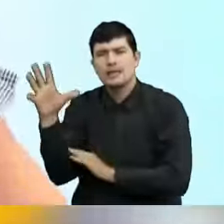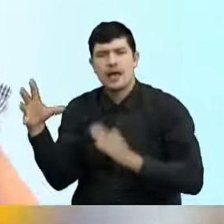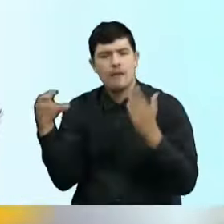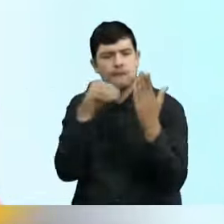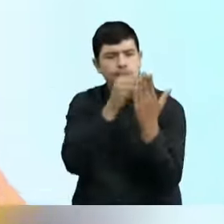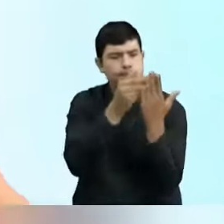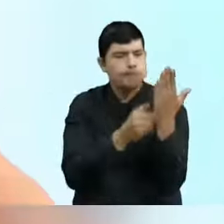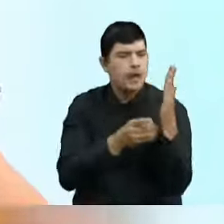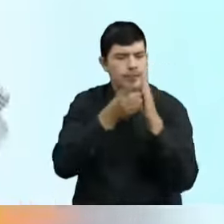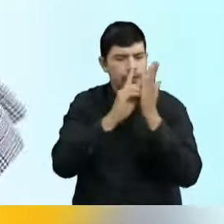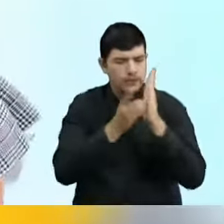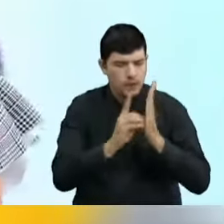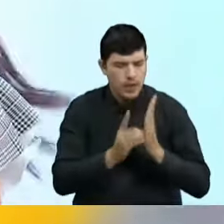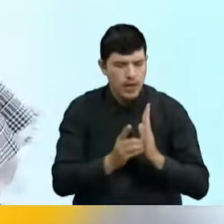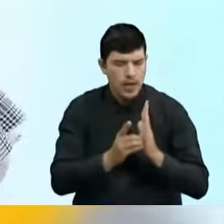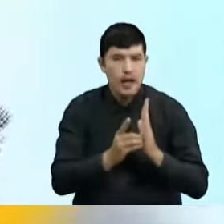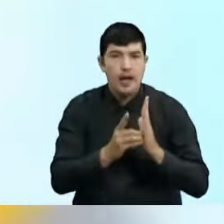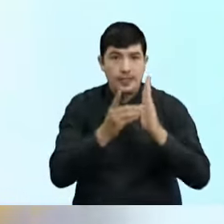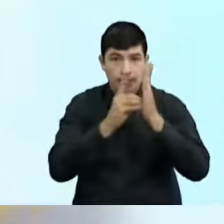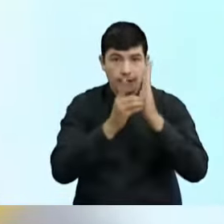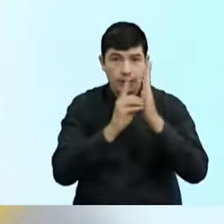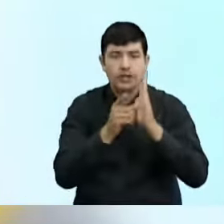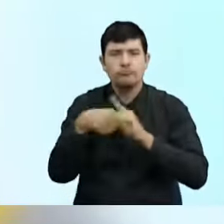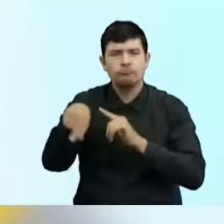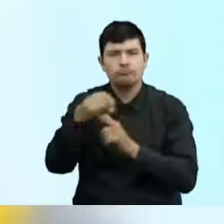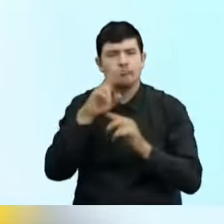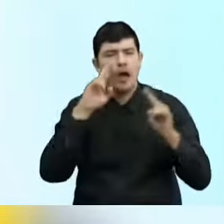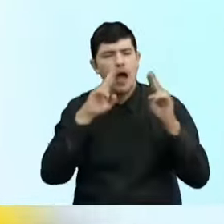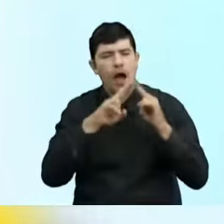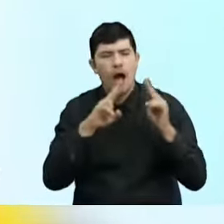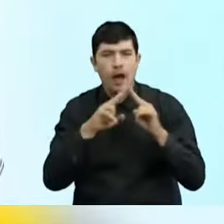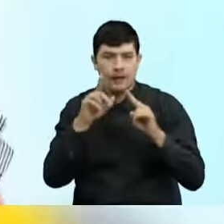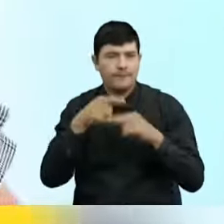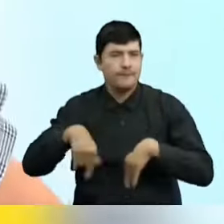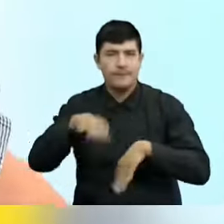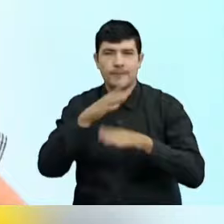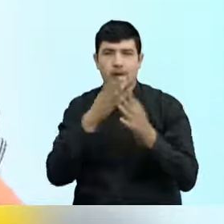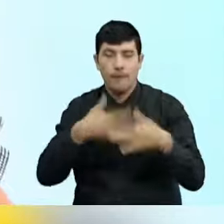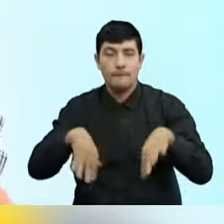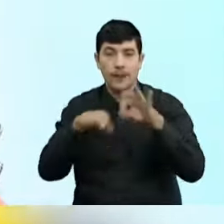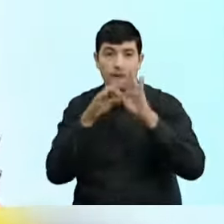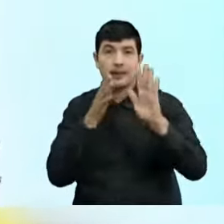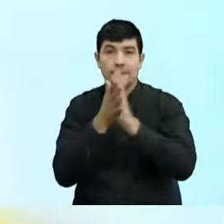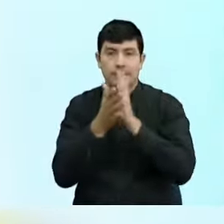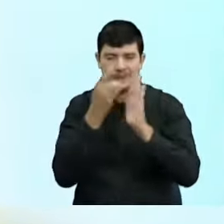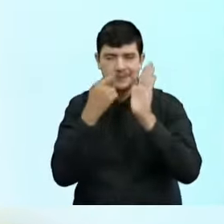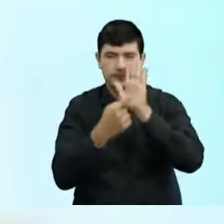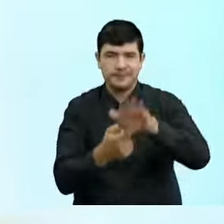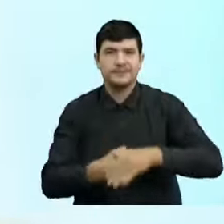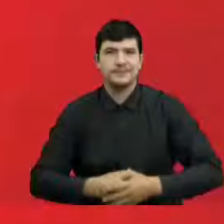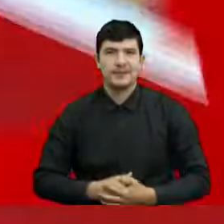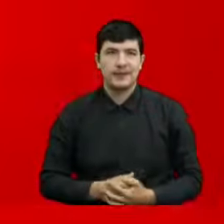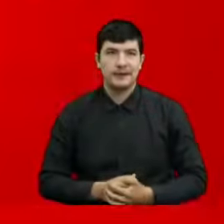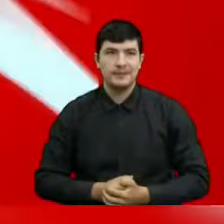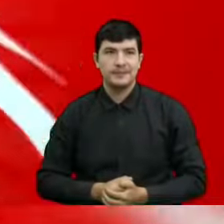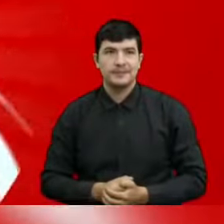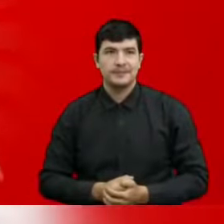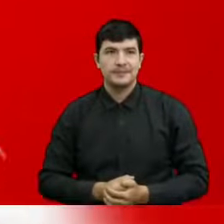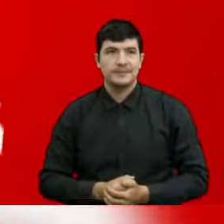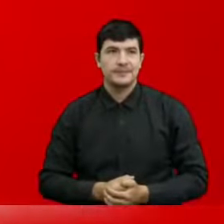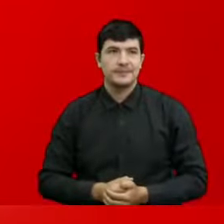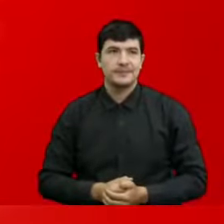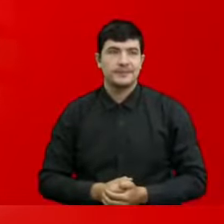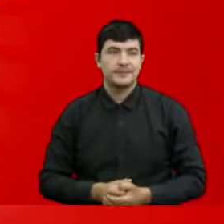dentro del diccionario y para que complementen esa información, claro, le van a prestar mucha atención a los siguientes amiguitos.